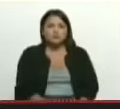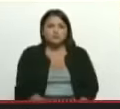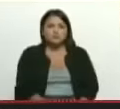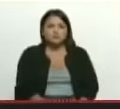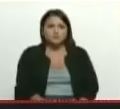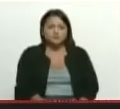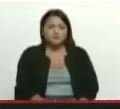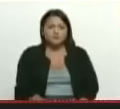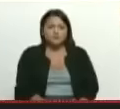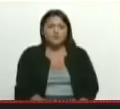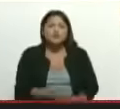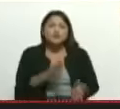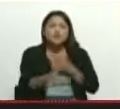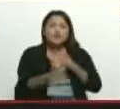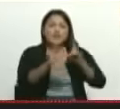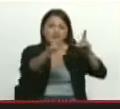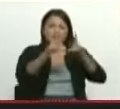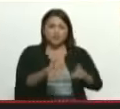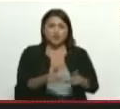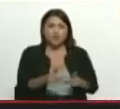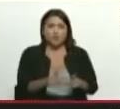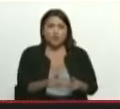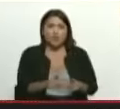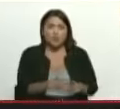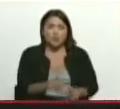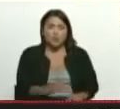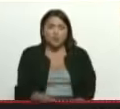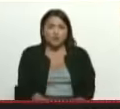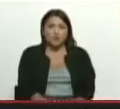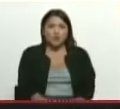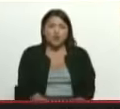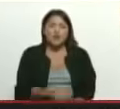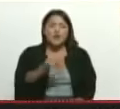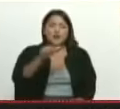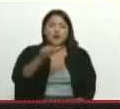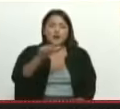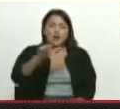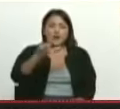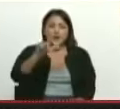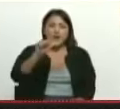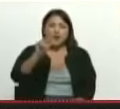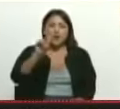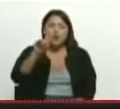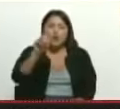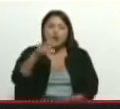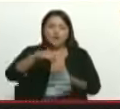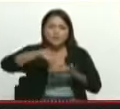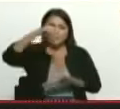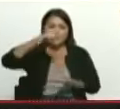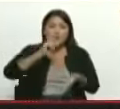impuesta fraudulentamente por el laudo arbitral de París de